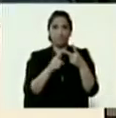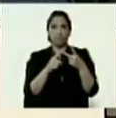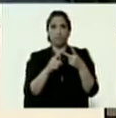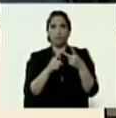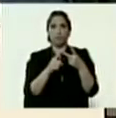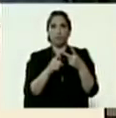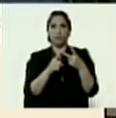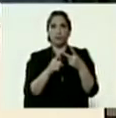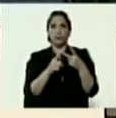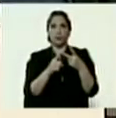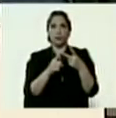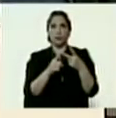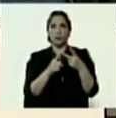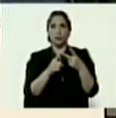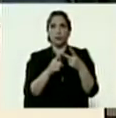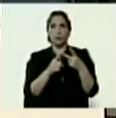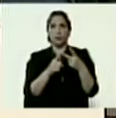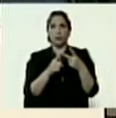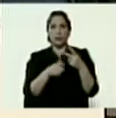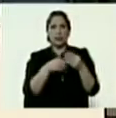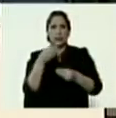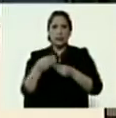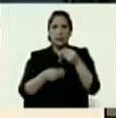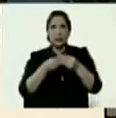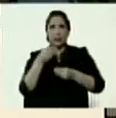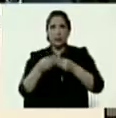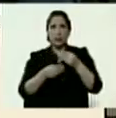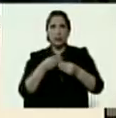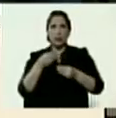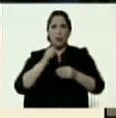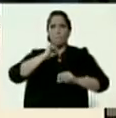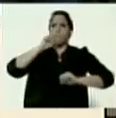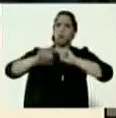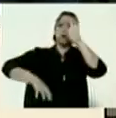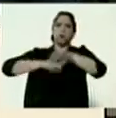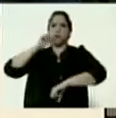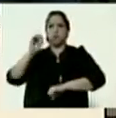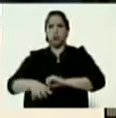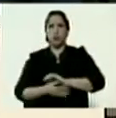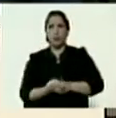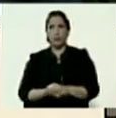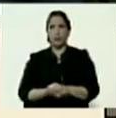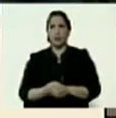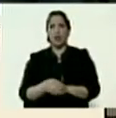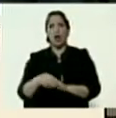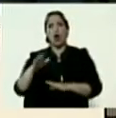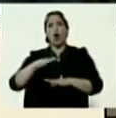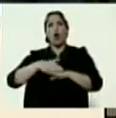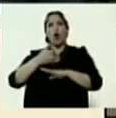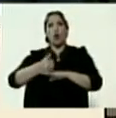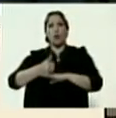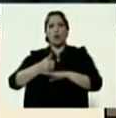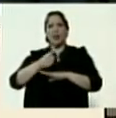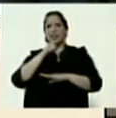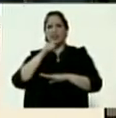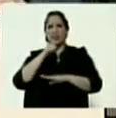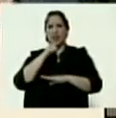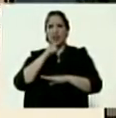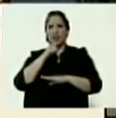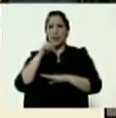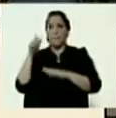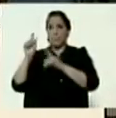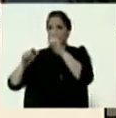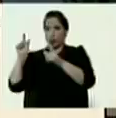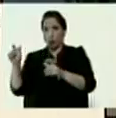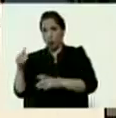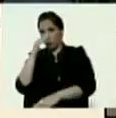la generación de disturbios protagonizados por paramilitares de Los Rastrojos, más de 200